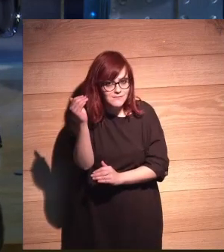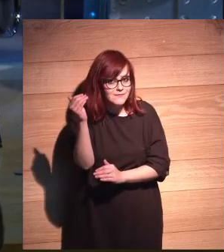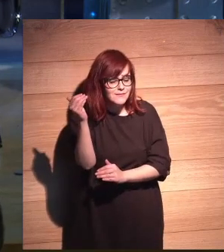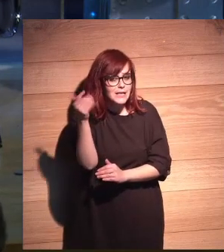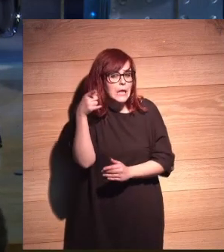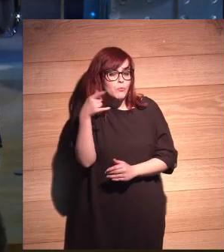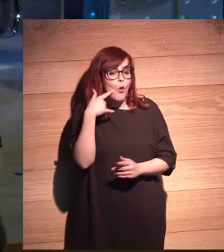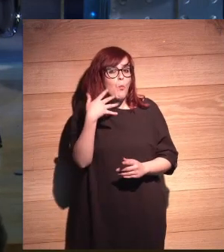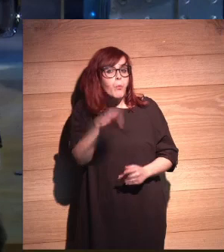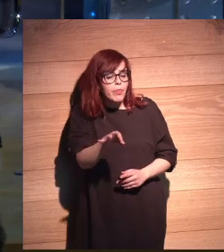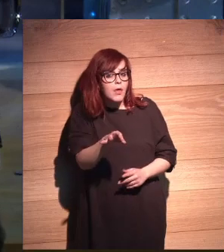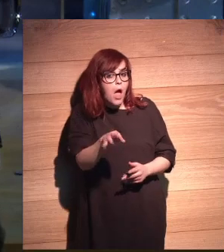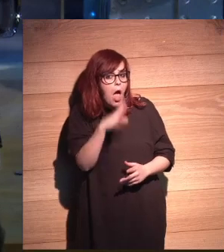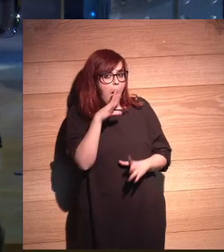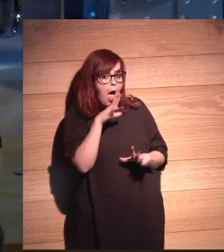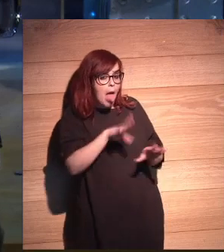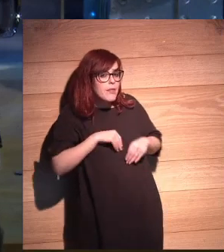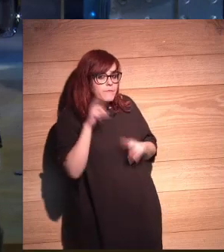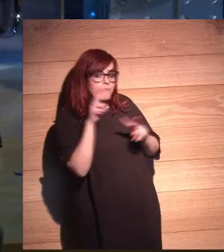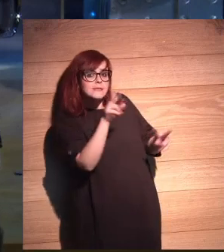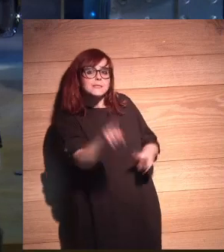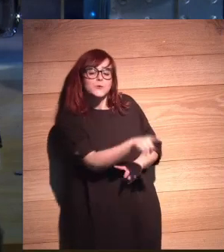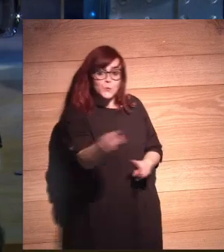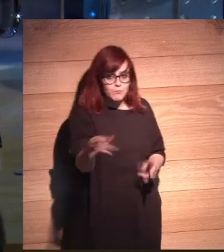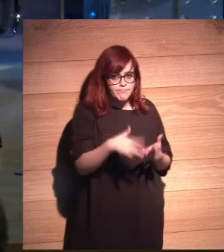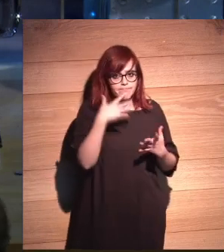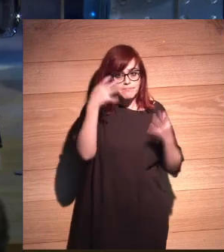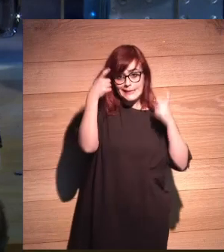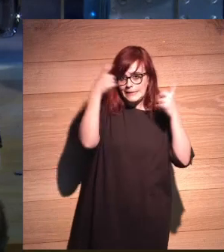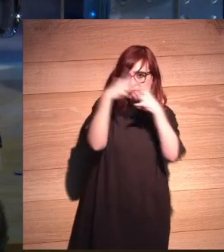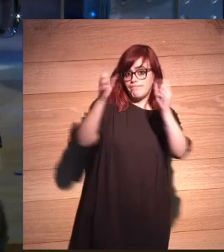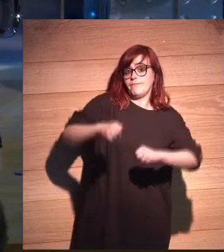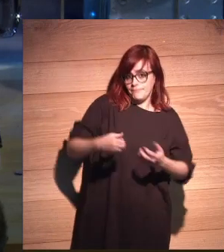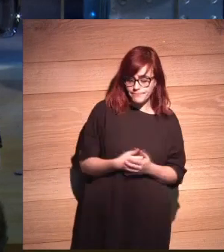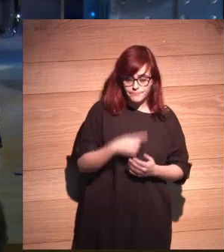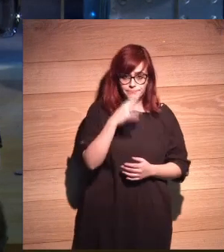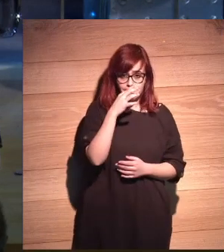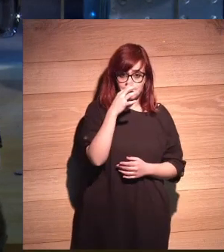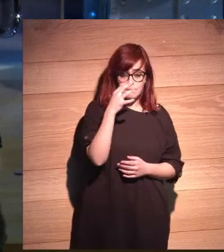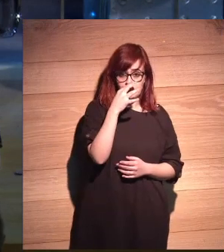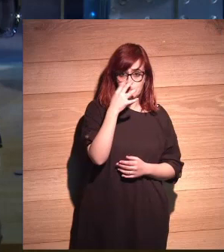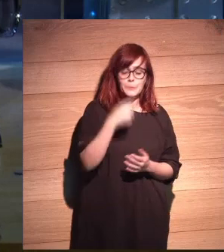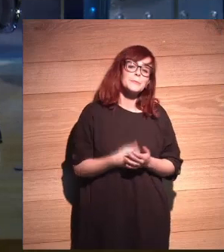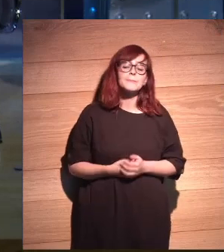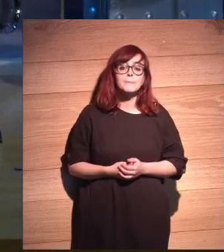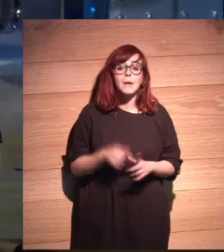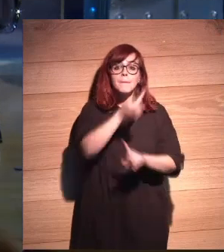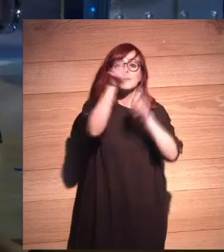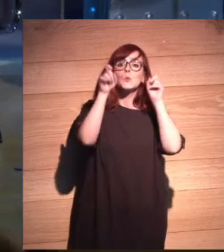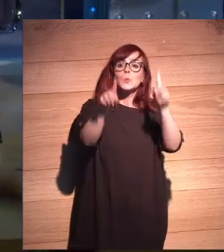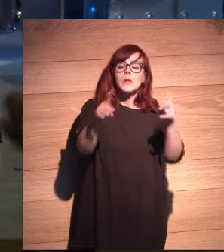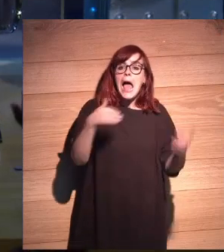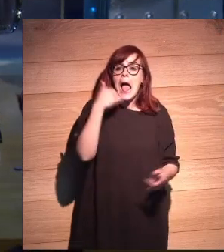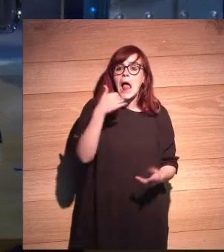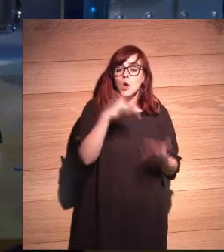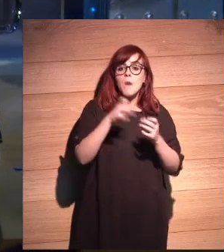abriendo a partir de ahora, ¿no? Bueno, nos tenemos que poner de acuerdo cómo lo vamos a hacer. No sé si hay alguna pregunta desde